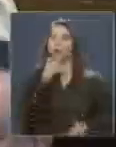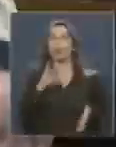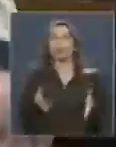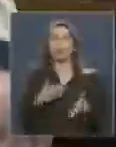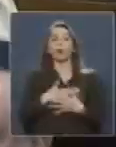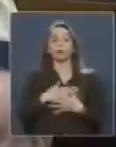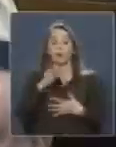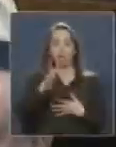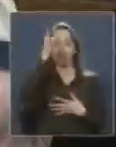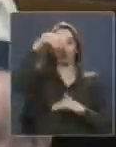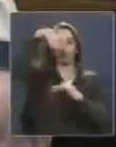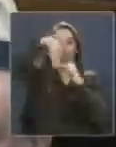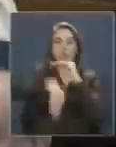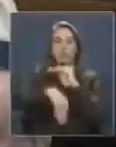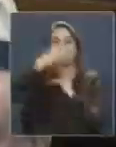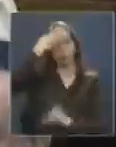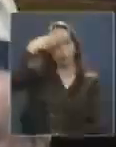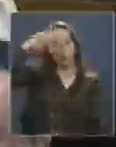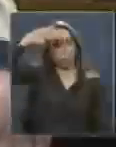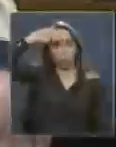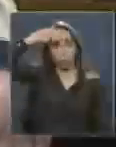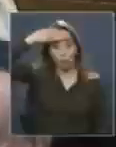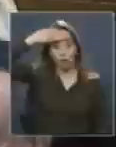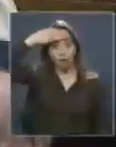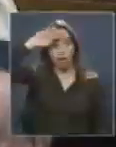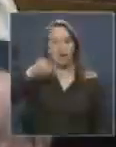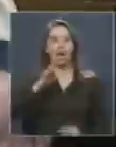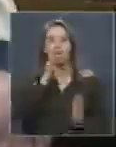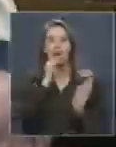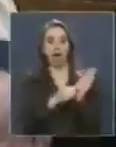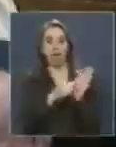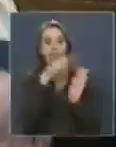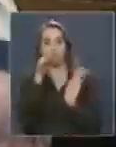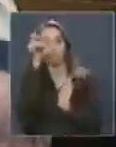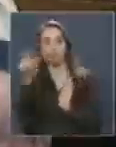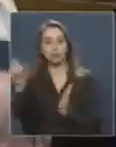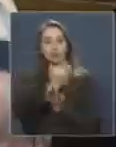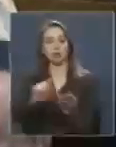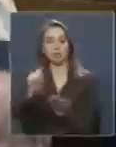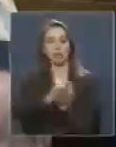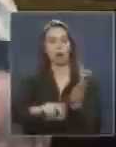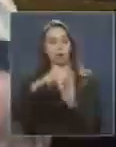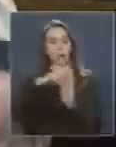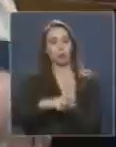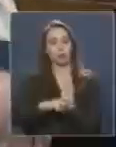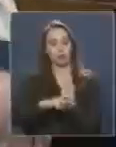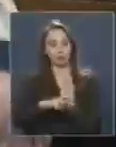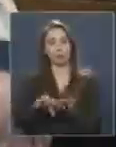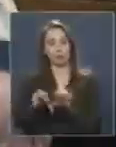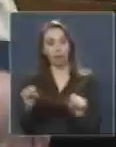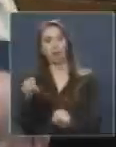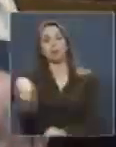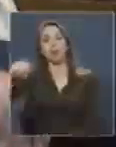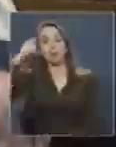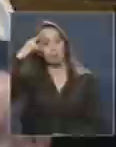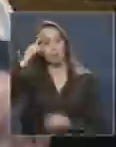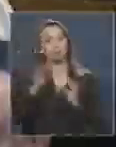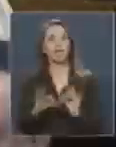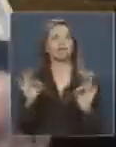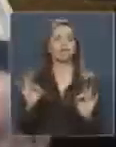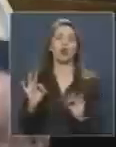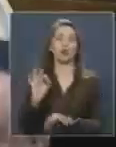encontrados y pudo ser sepultado en Cuba. Esto no lo mencionan los autores de este proyecto, tal vez porque les parece normal